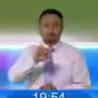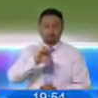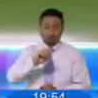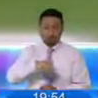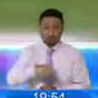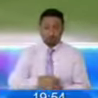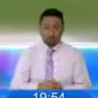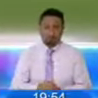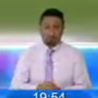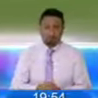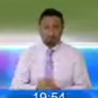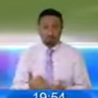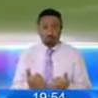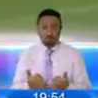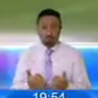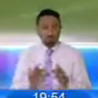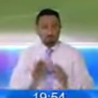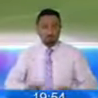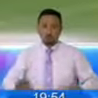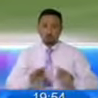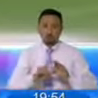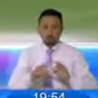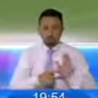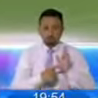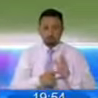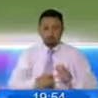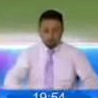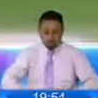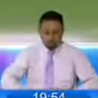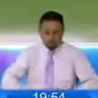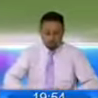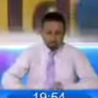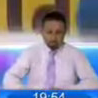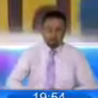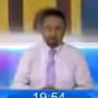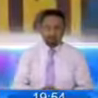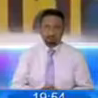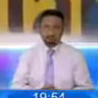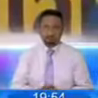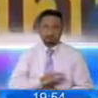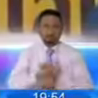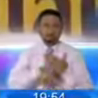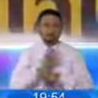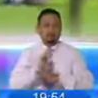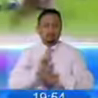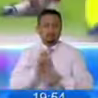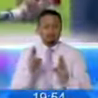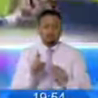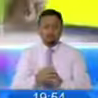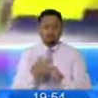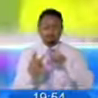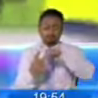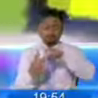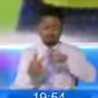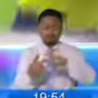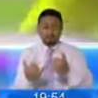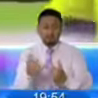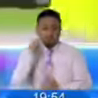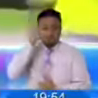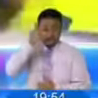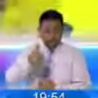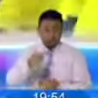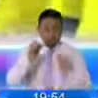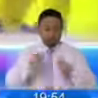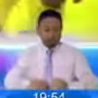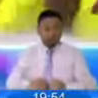los últimos meses no deja de ser importante por su presencia física en delantera todo ecuador espera que los dos artilleros tricolores en finos y